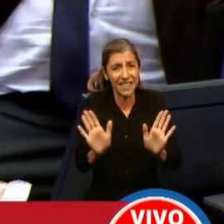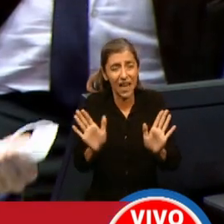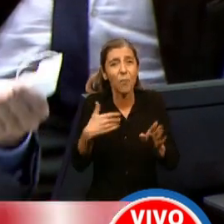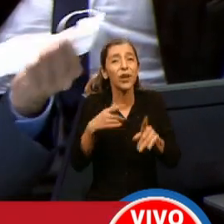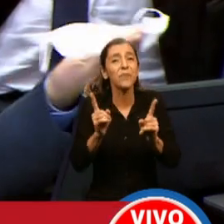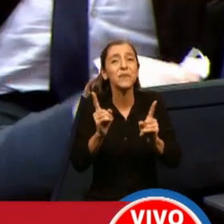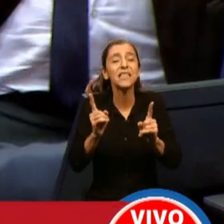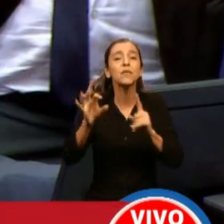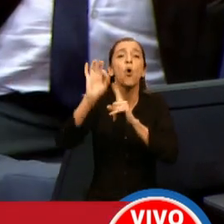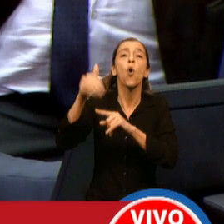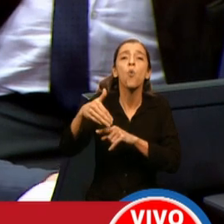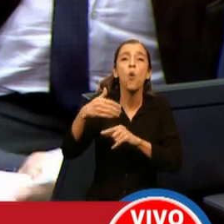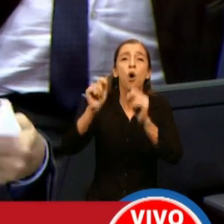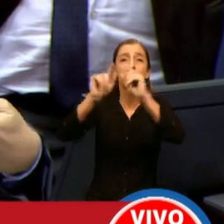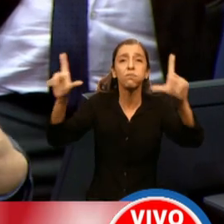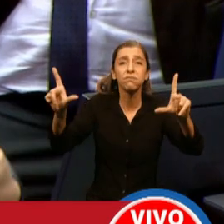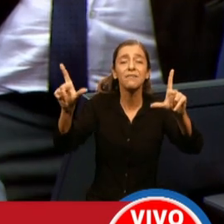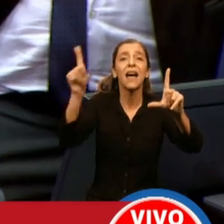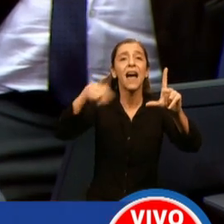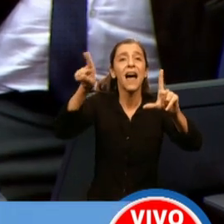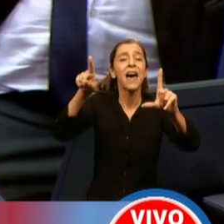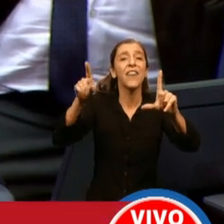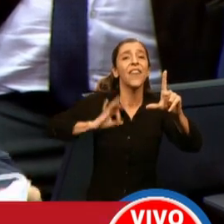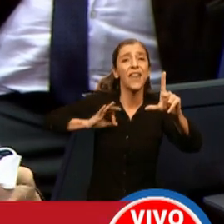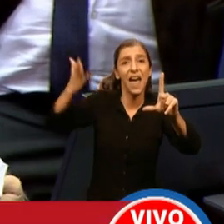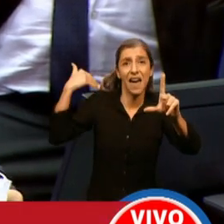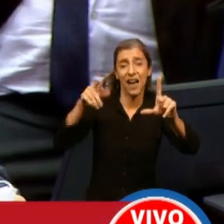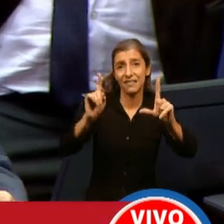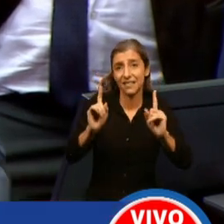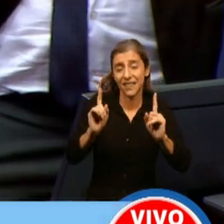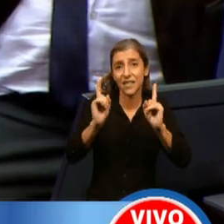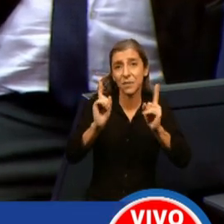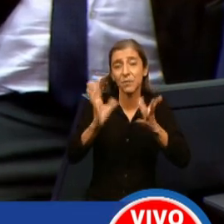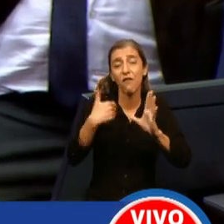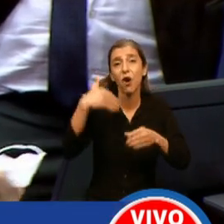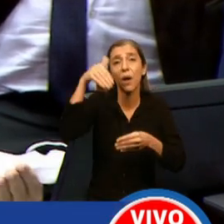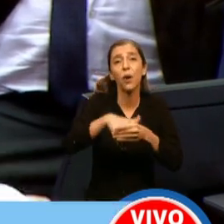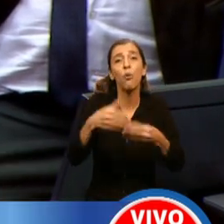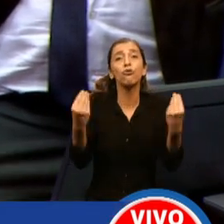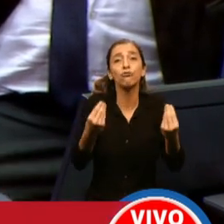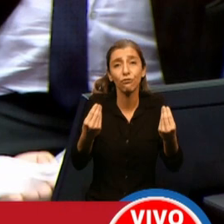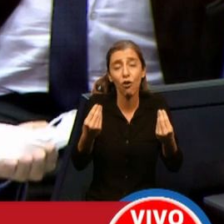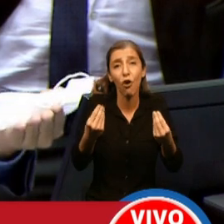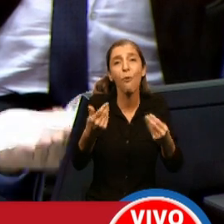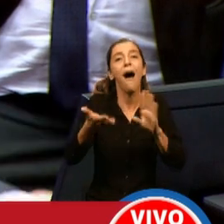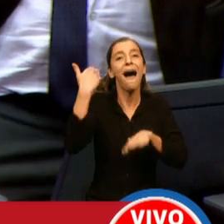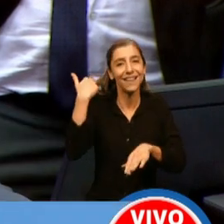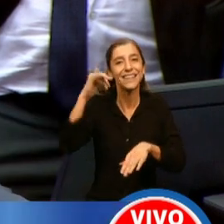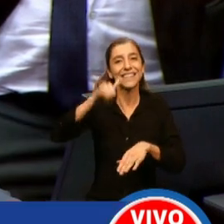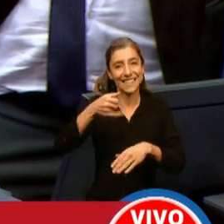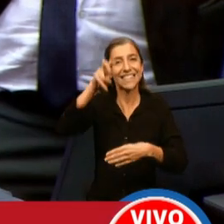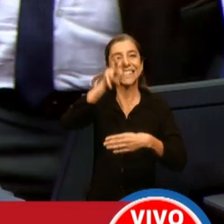en el tablero antiguo se se votaba con el presente con la cola ahora es con el